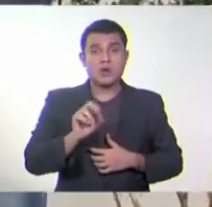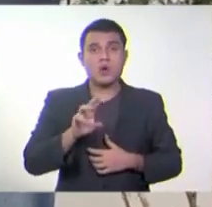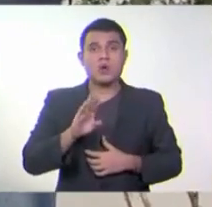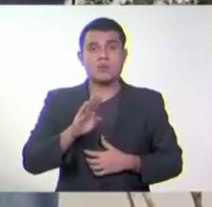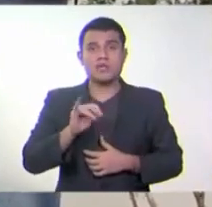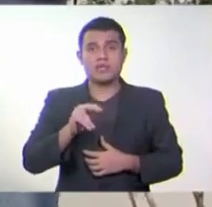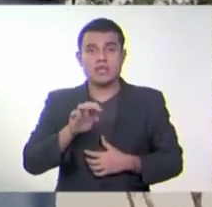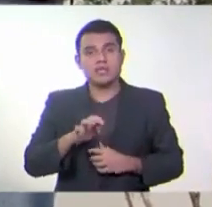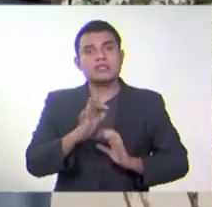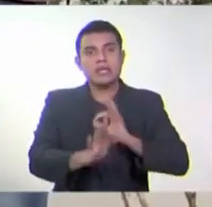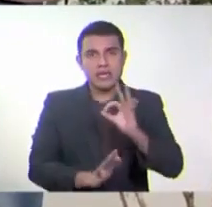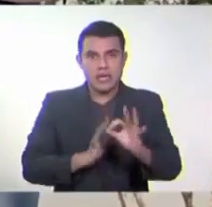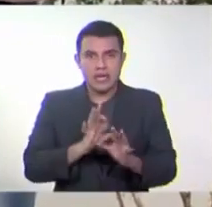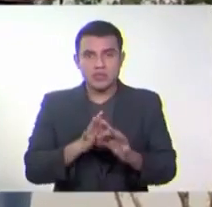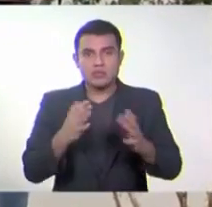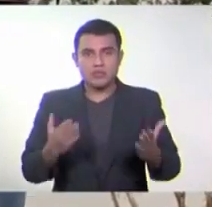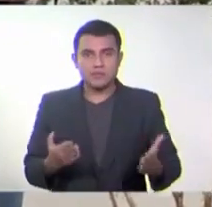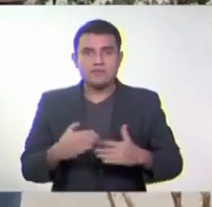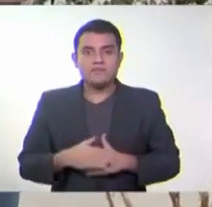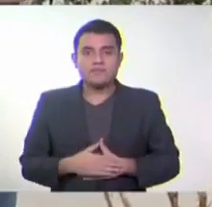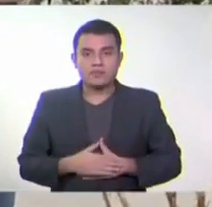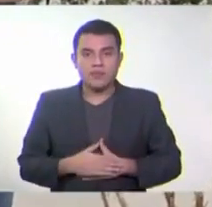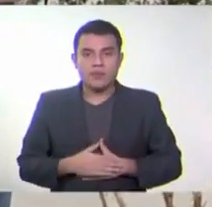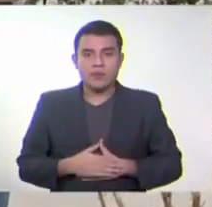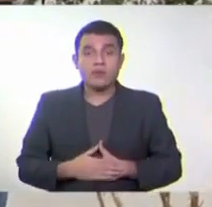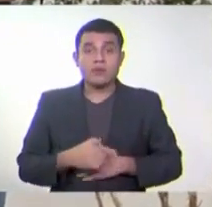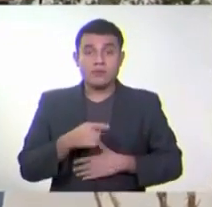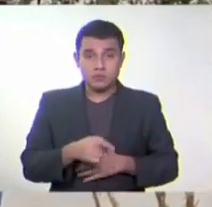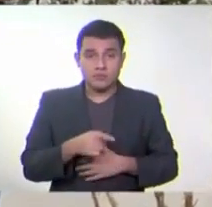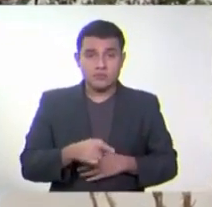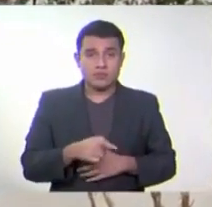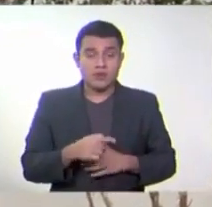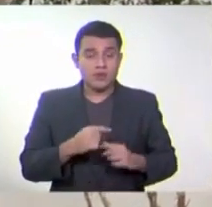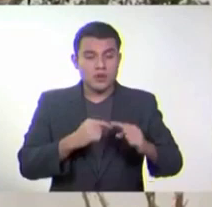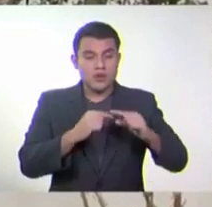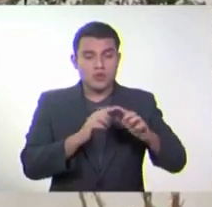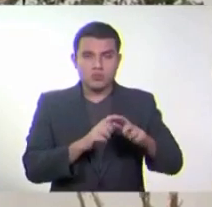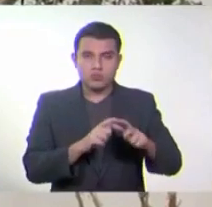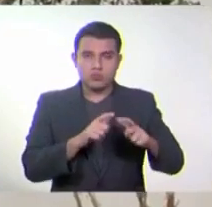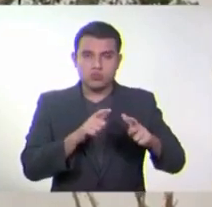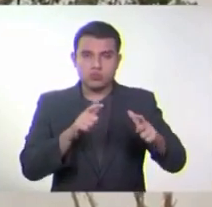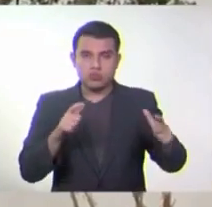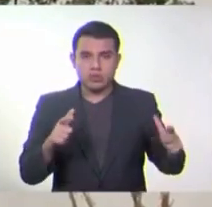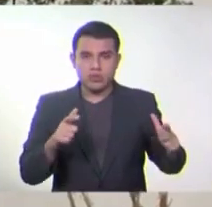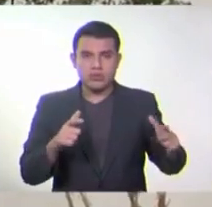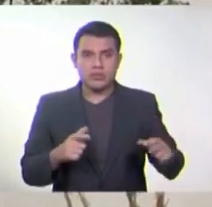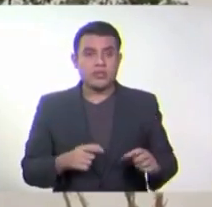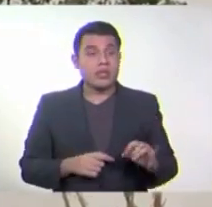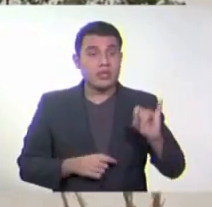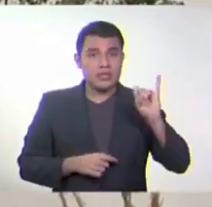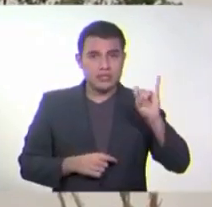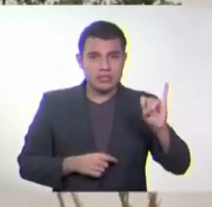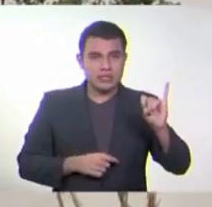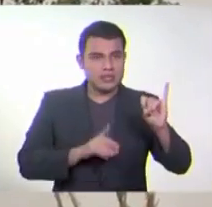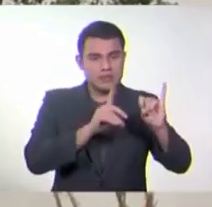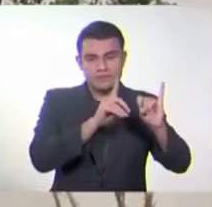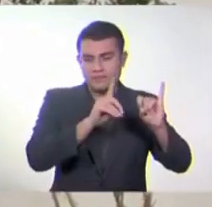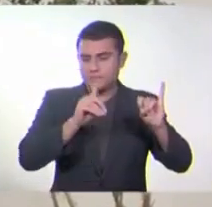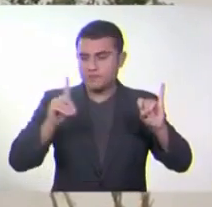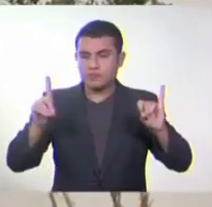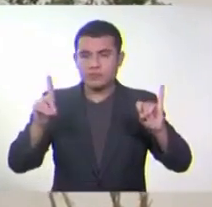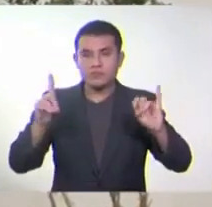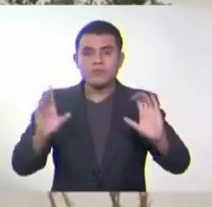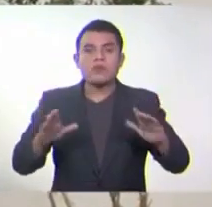átomo, mientras aumenta en un periodo de izquierda a derecha. ¿Por